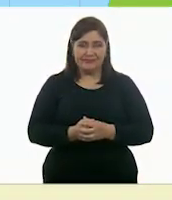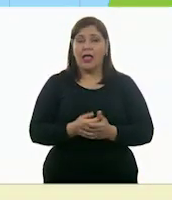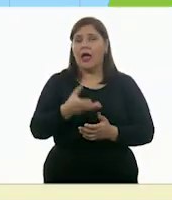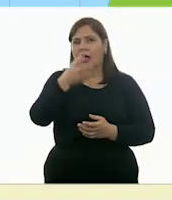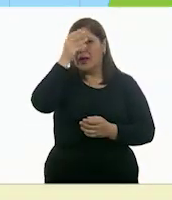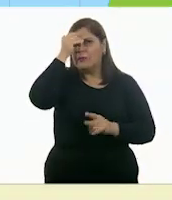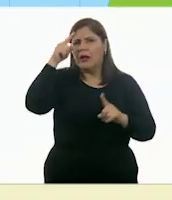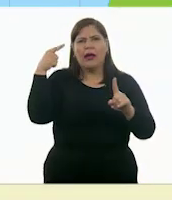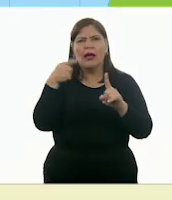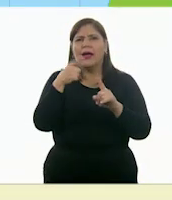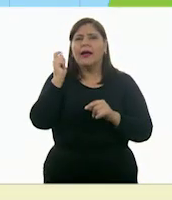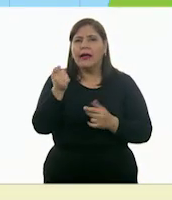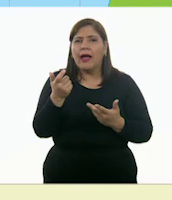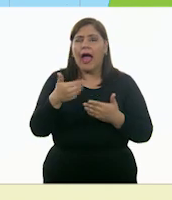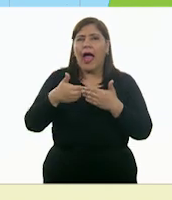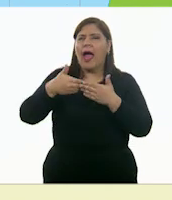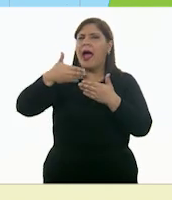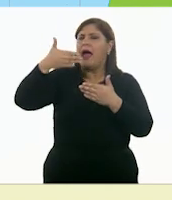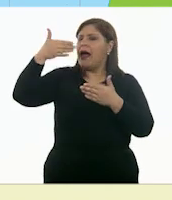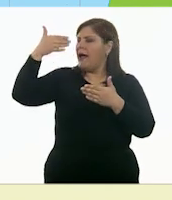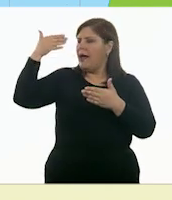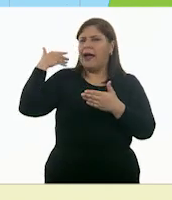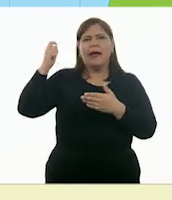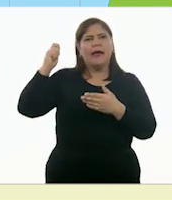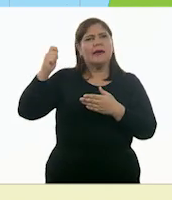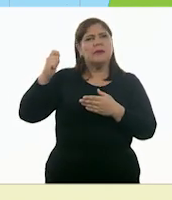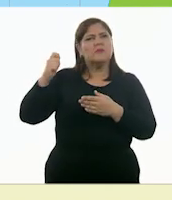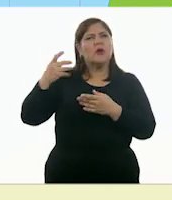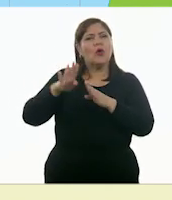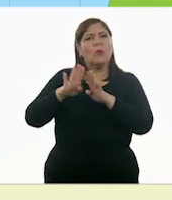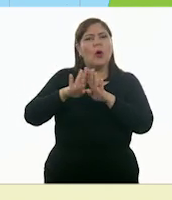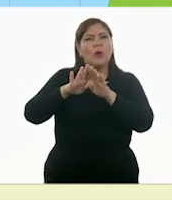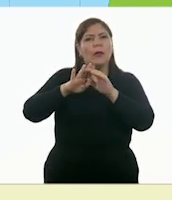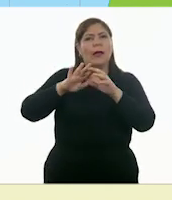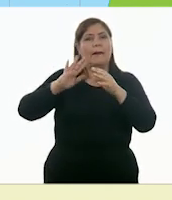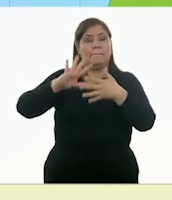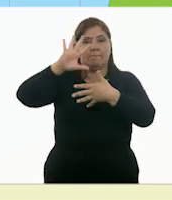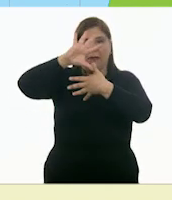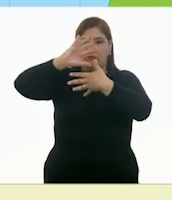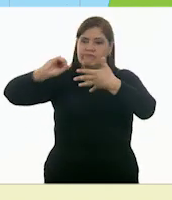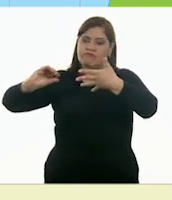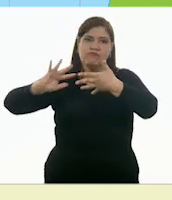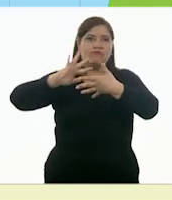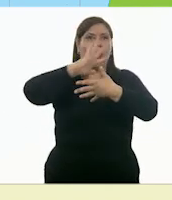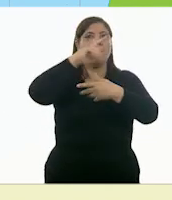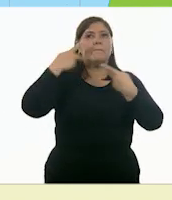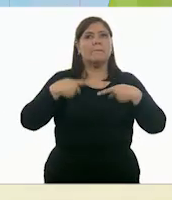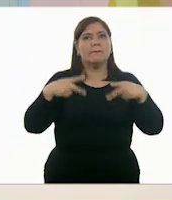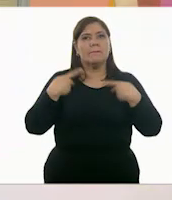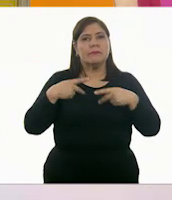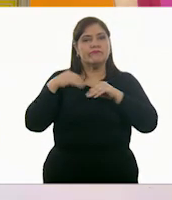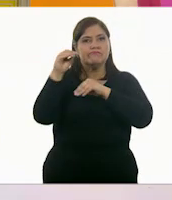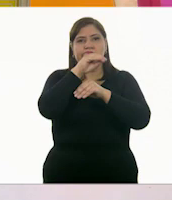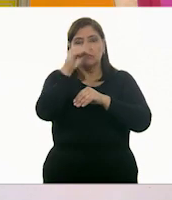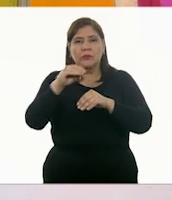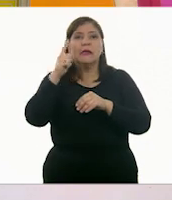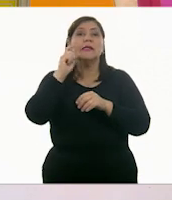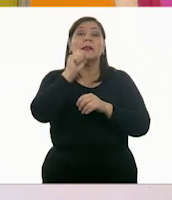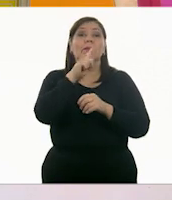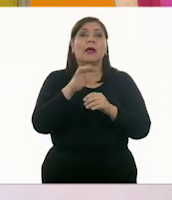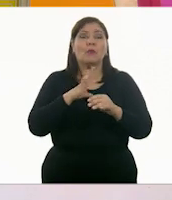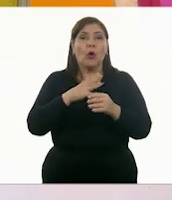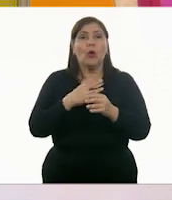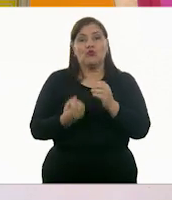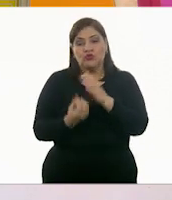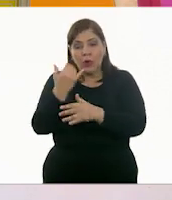Aprenderemos cómo fue el proceso del poblamiento de América y surgimiento de la agricultura. Oh. ¿Te